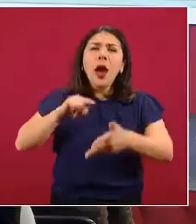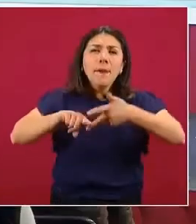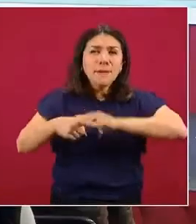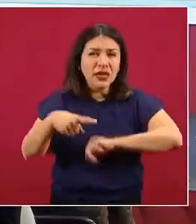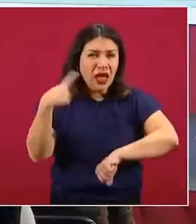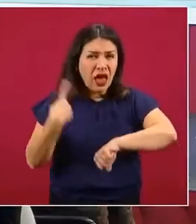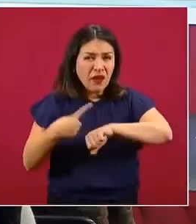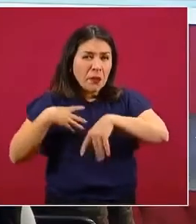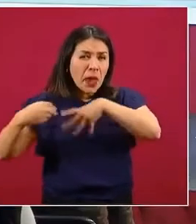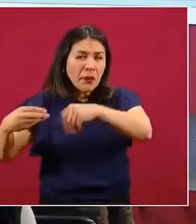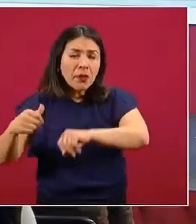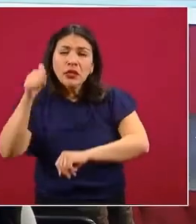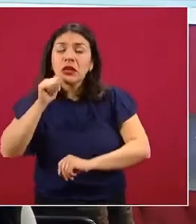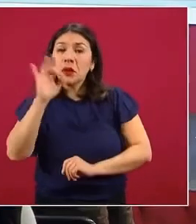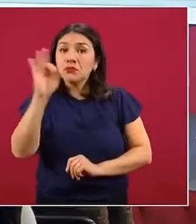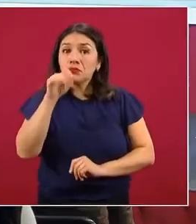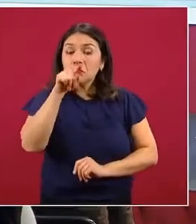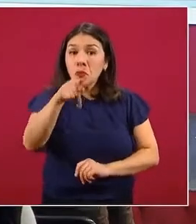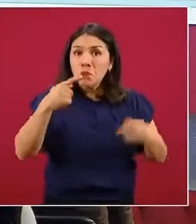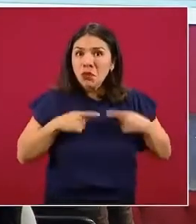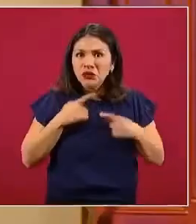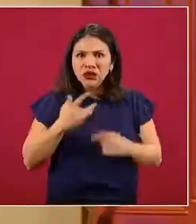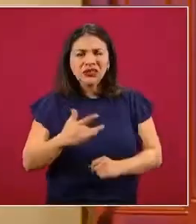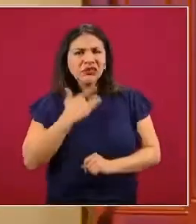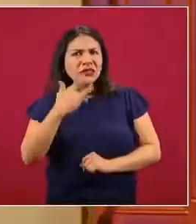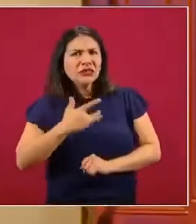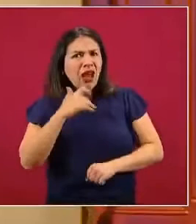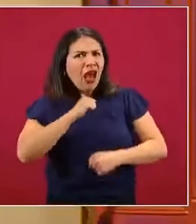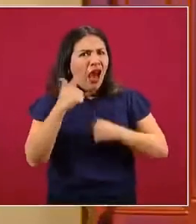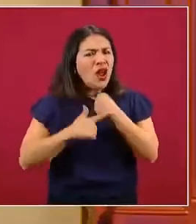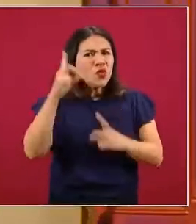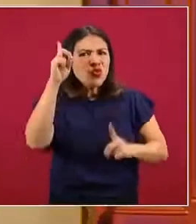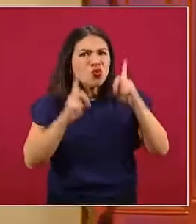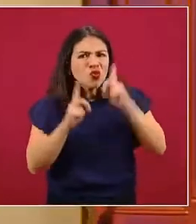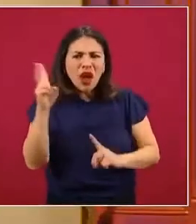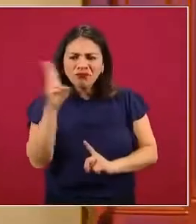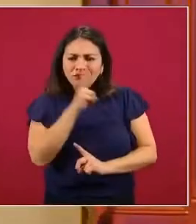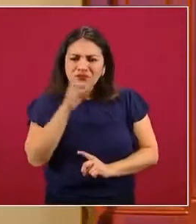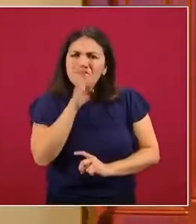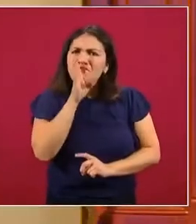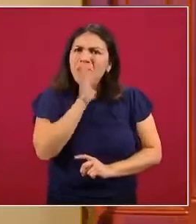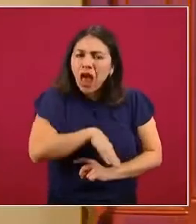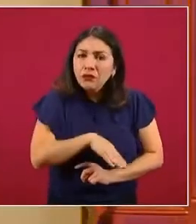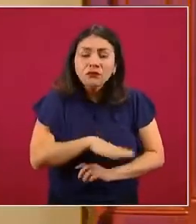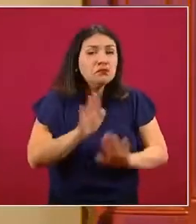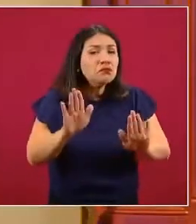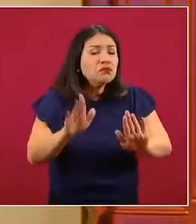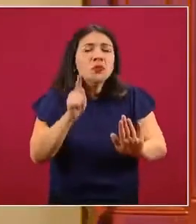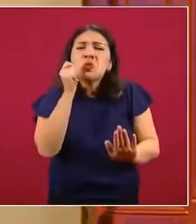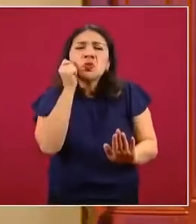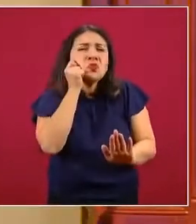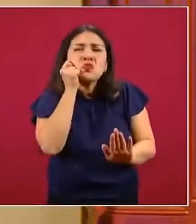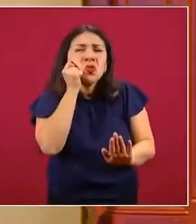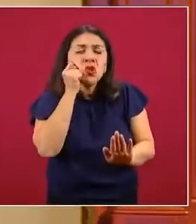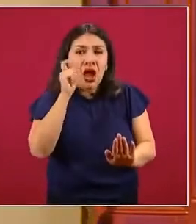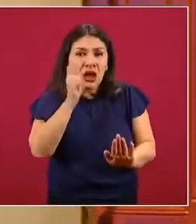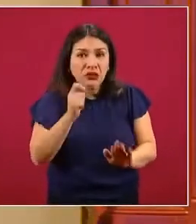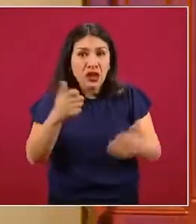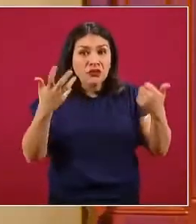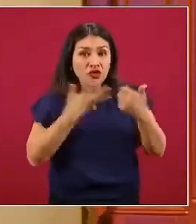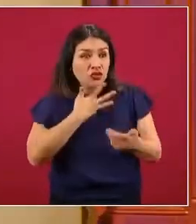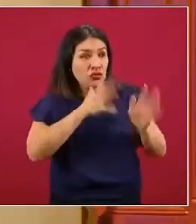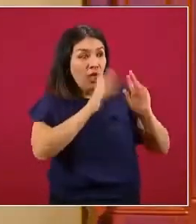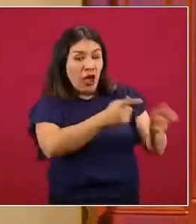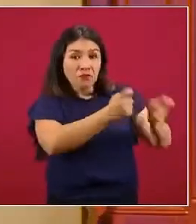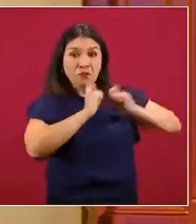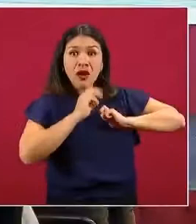epidemia siempre ha sido: si una persona presenta signos y síntomas respiratorios, independientemente de un